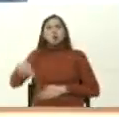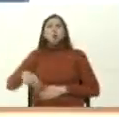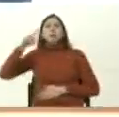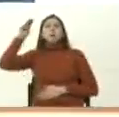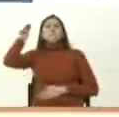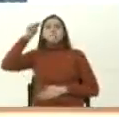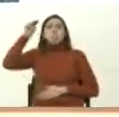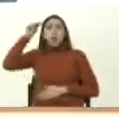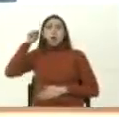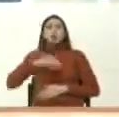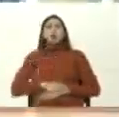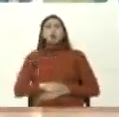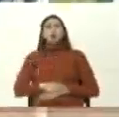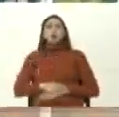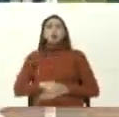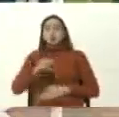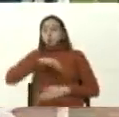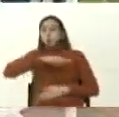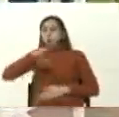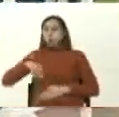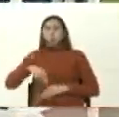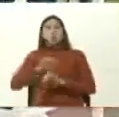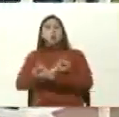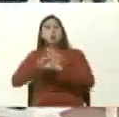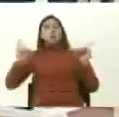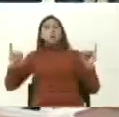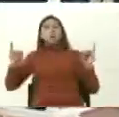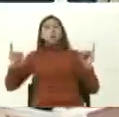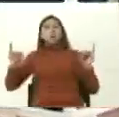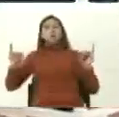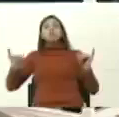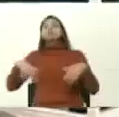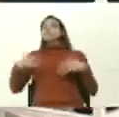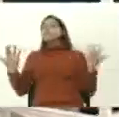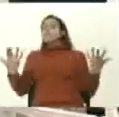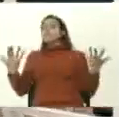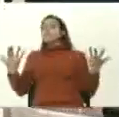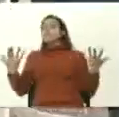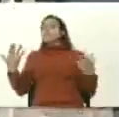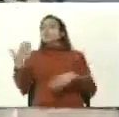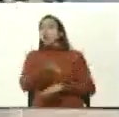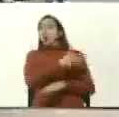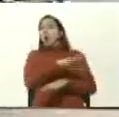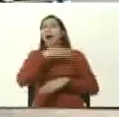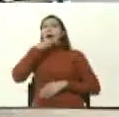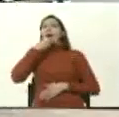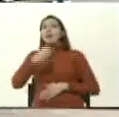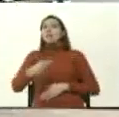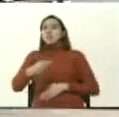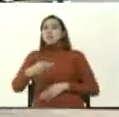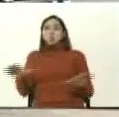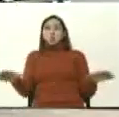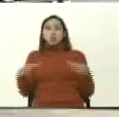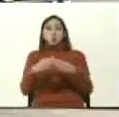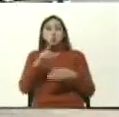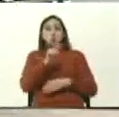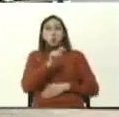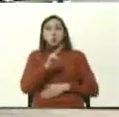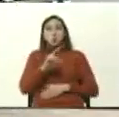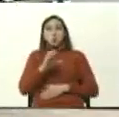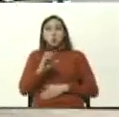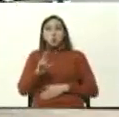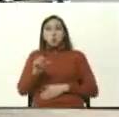y profesoras. Y nosotros nos despedimos con Aguinaldo de los Tucucitos, el grupo favorito y predilecto de